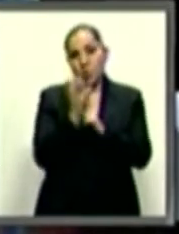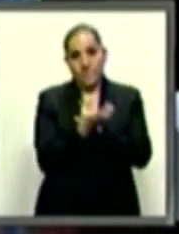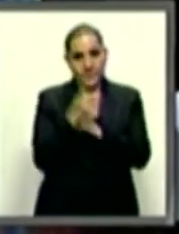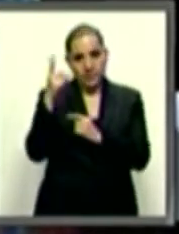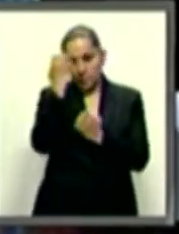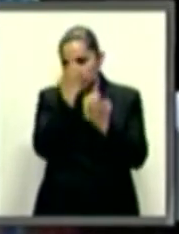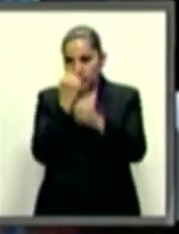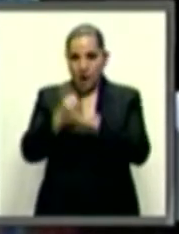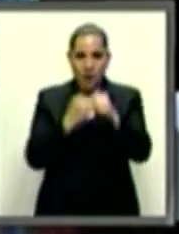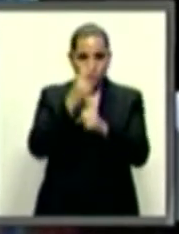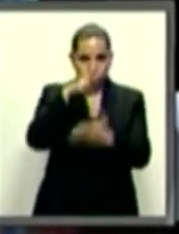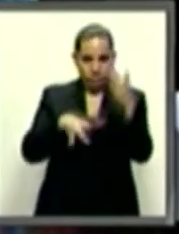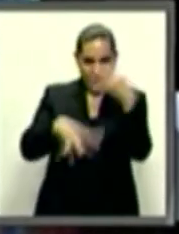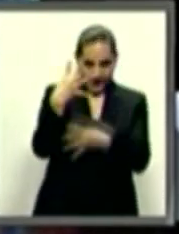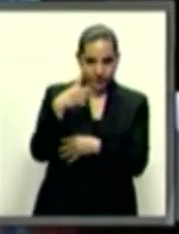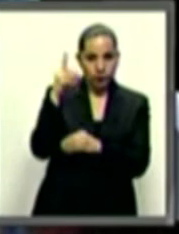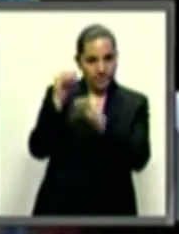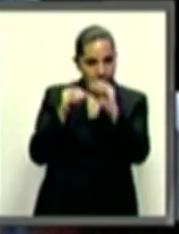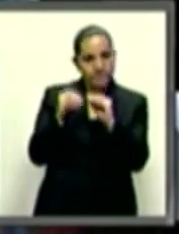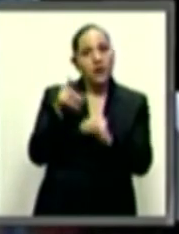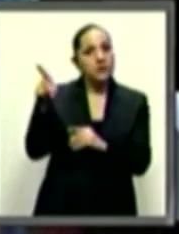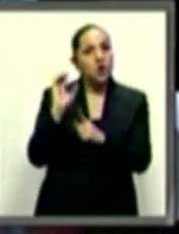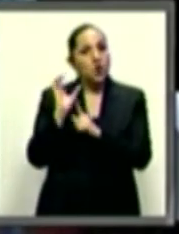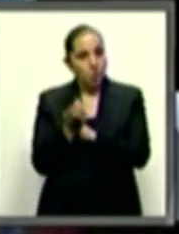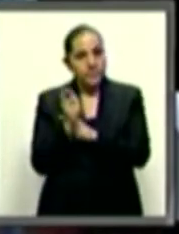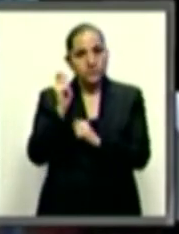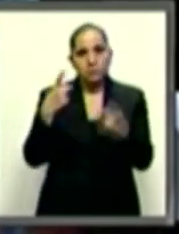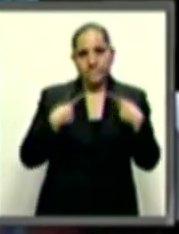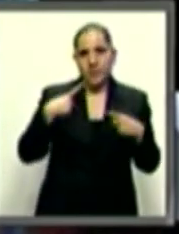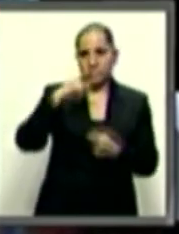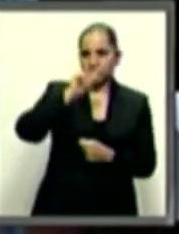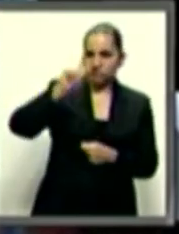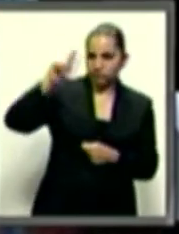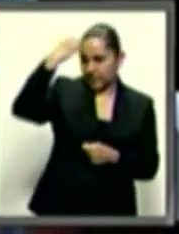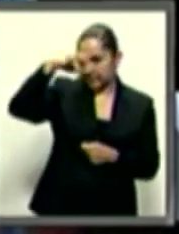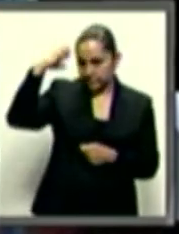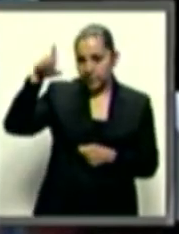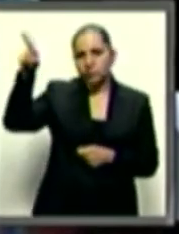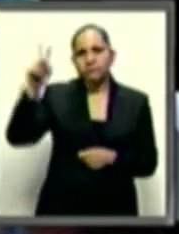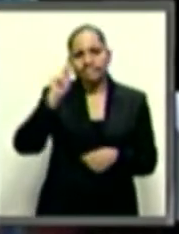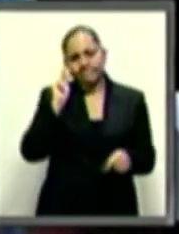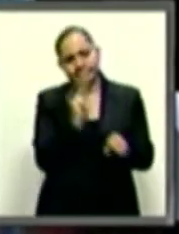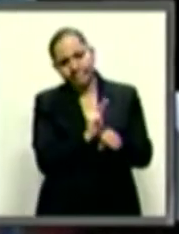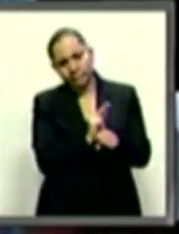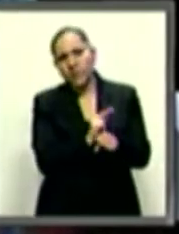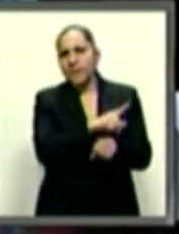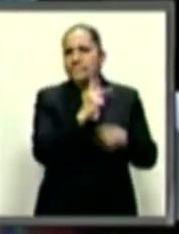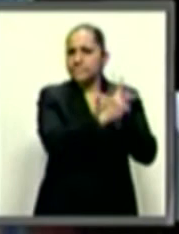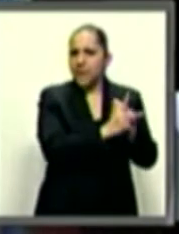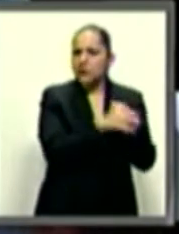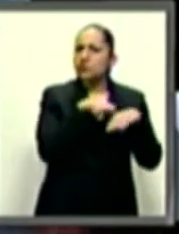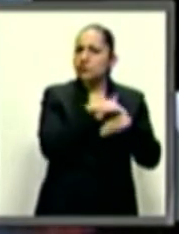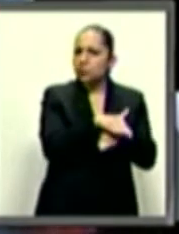2014. Este comité es un órgano de expertos que supervisa a la aplicación de la Convención sobre los Derechos